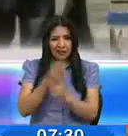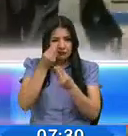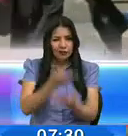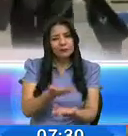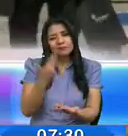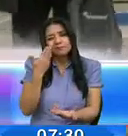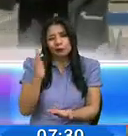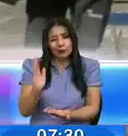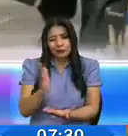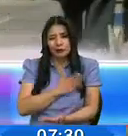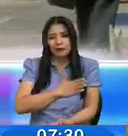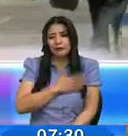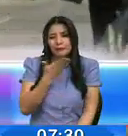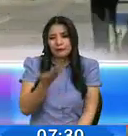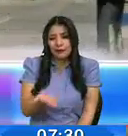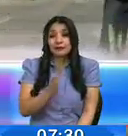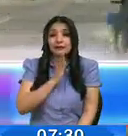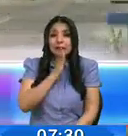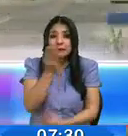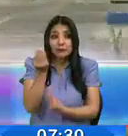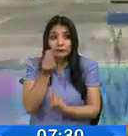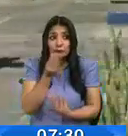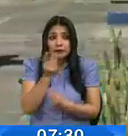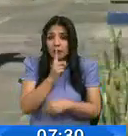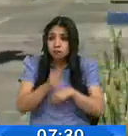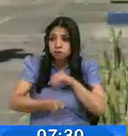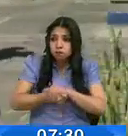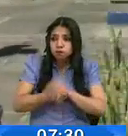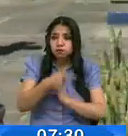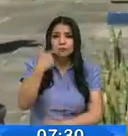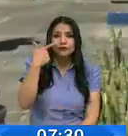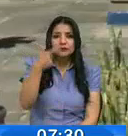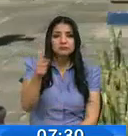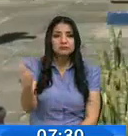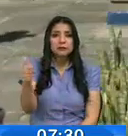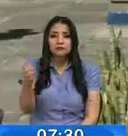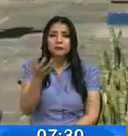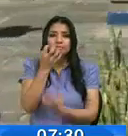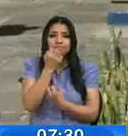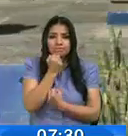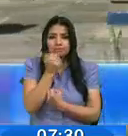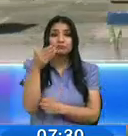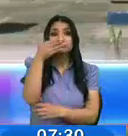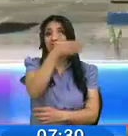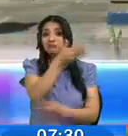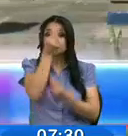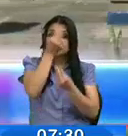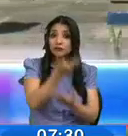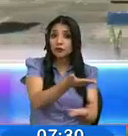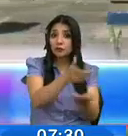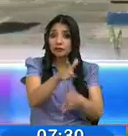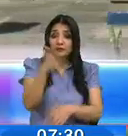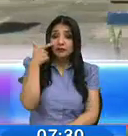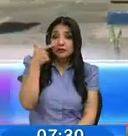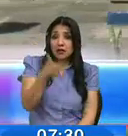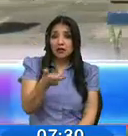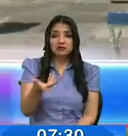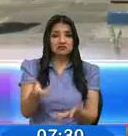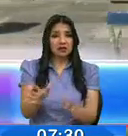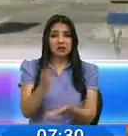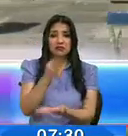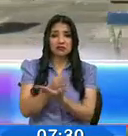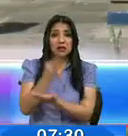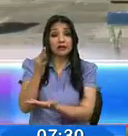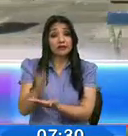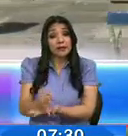verdad, siempre han estado ocultando, tanto aquí en fiscalía y ellos mismos no han venido aquí a las comparecencias,